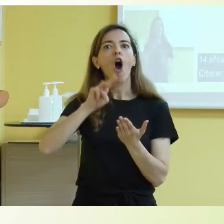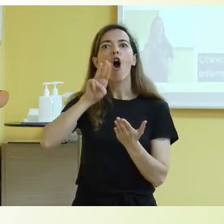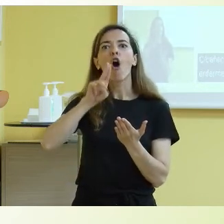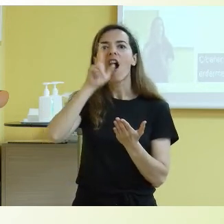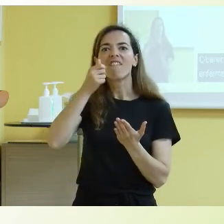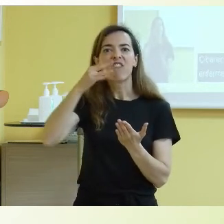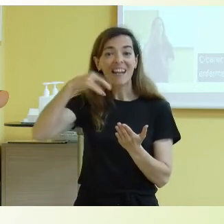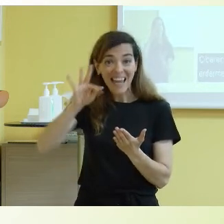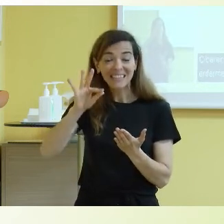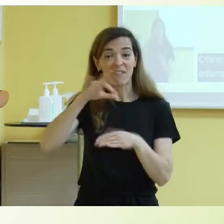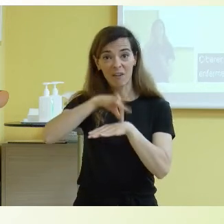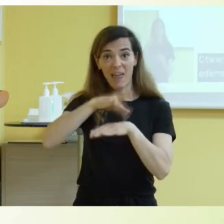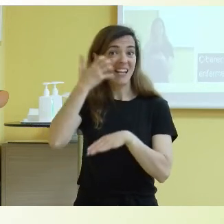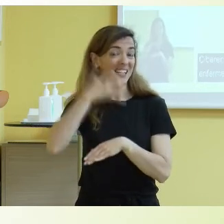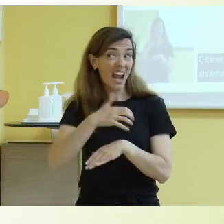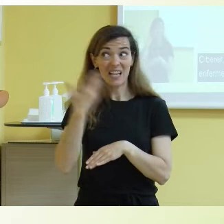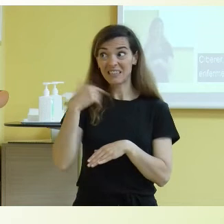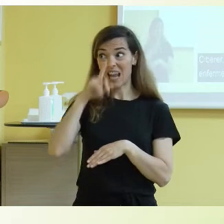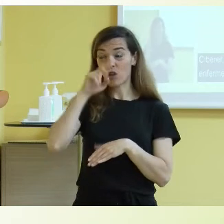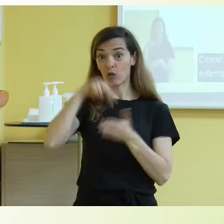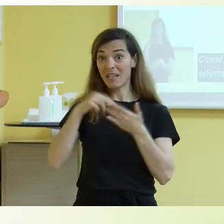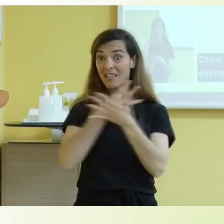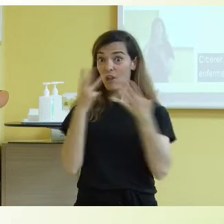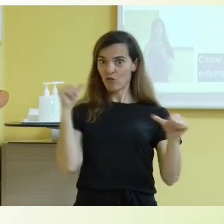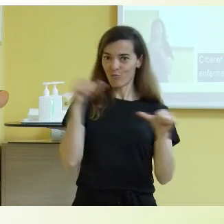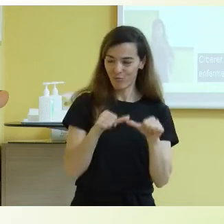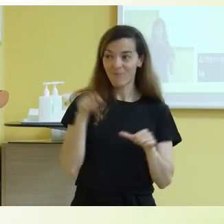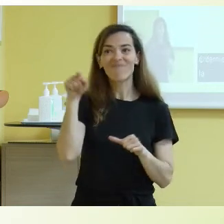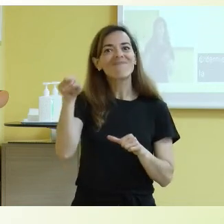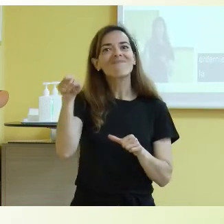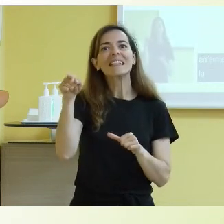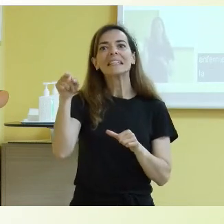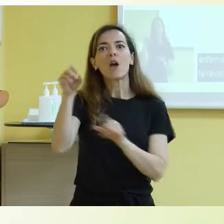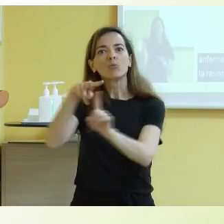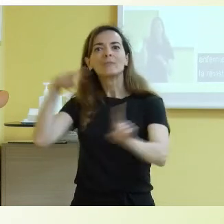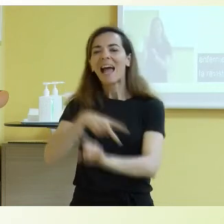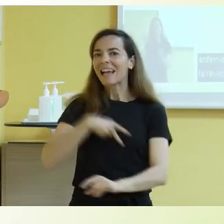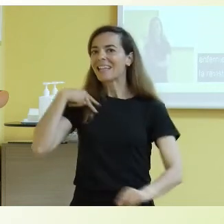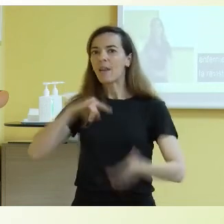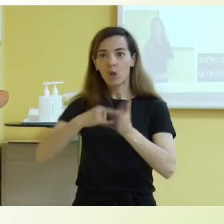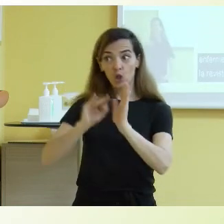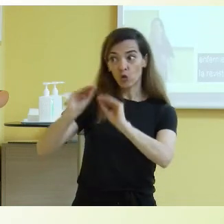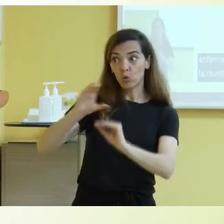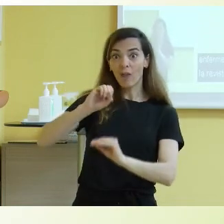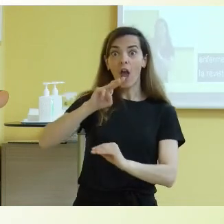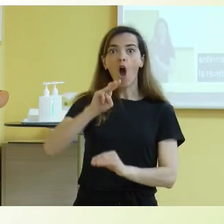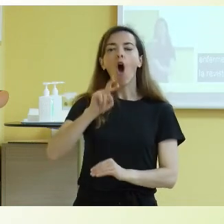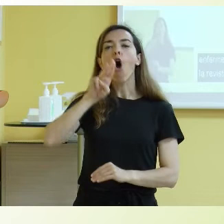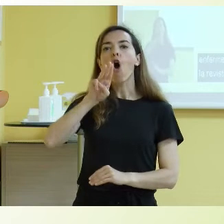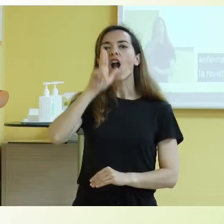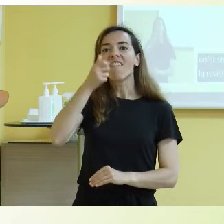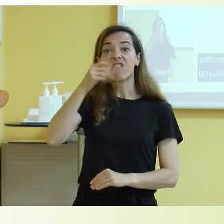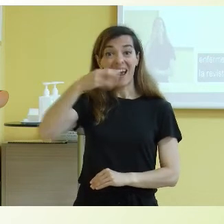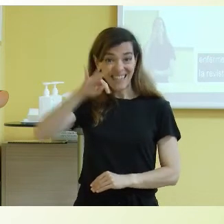enfermedades raras desde 2018. Ella nos va a dar una visión general del proyecto de Orfanet, que ya lo ha nombrado también el